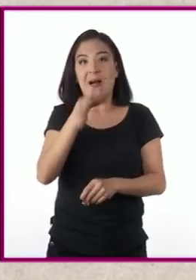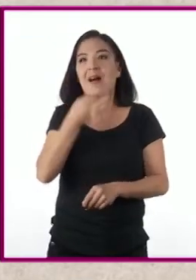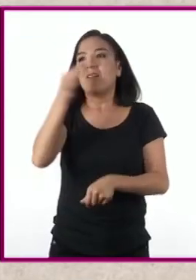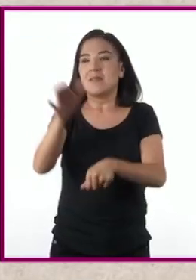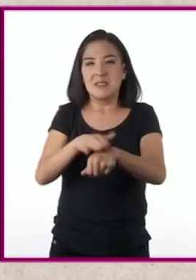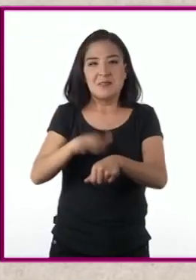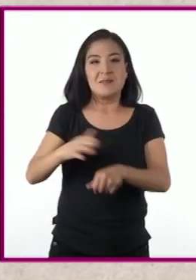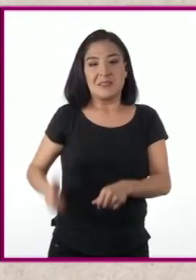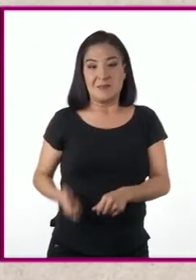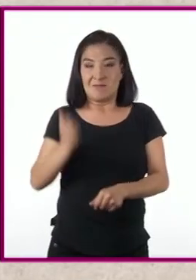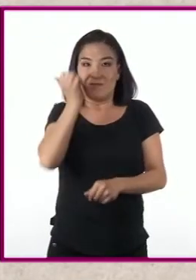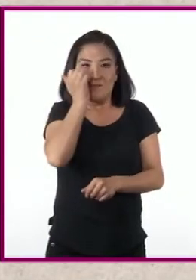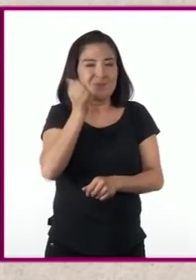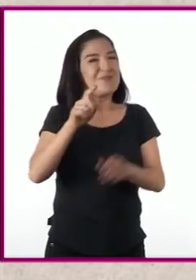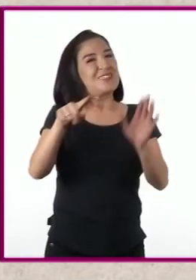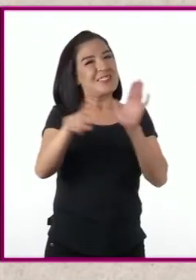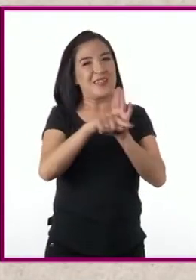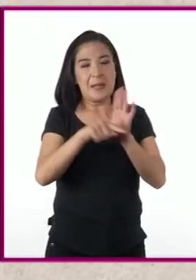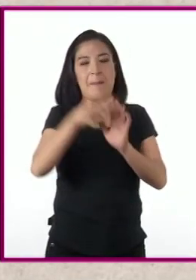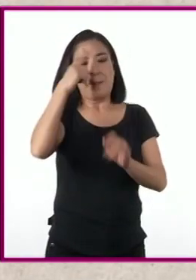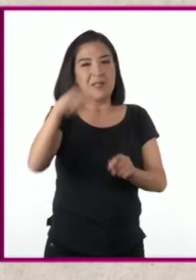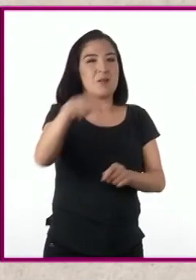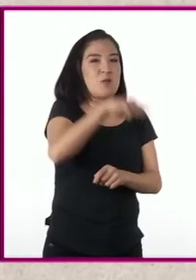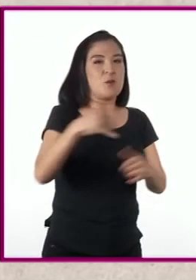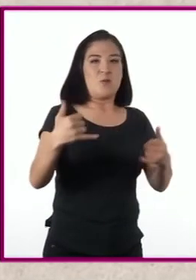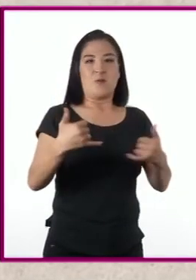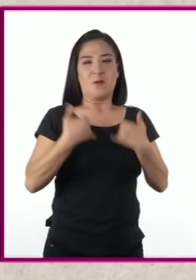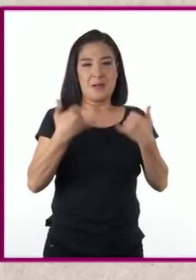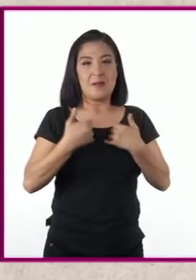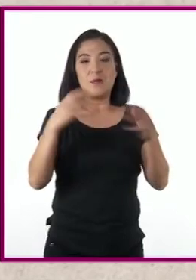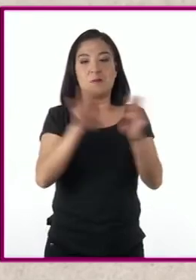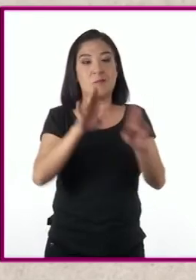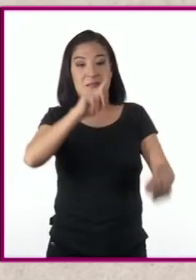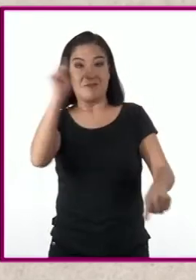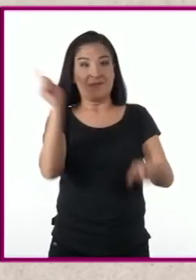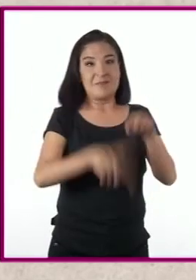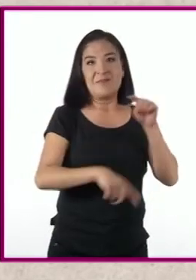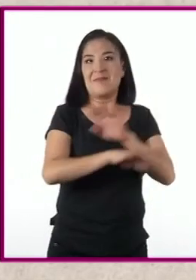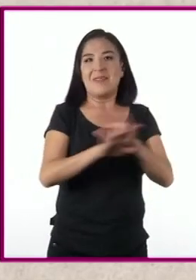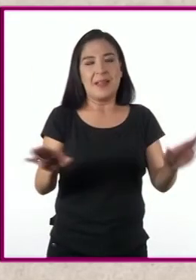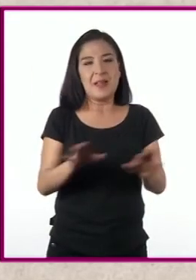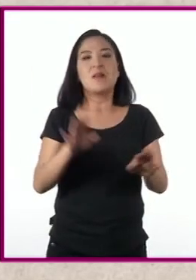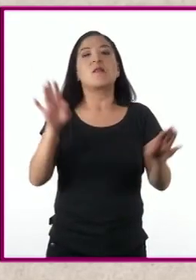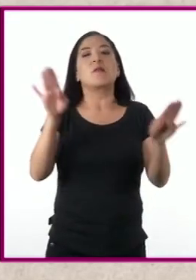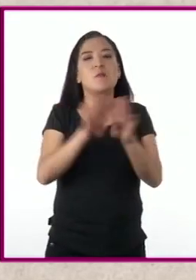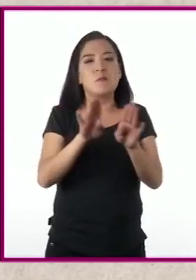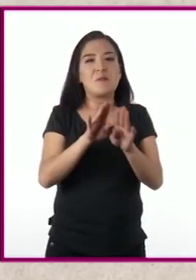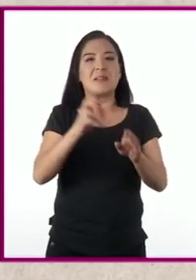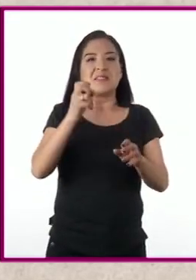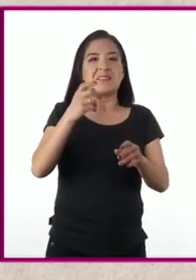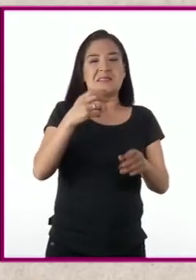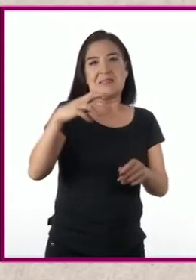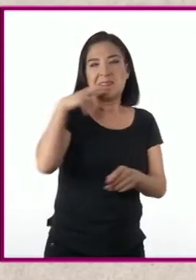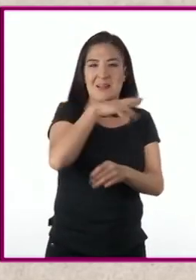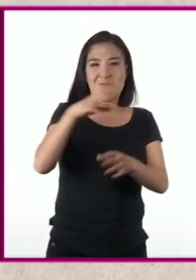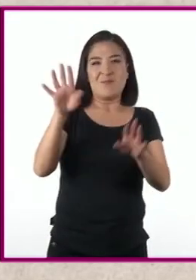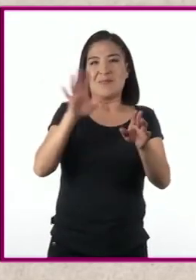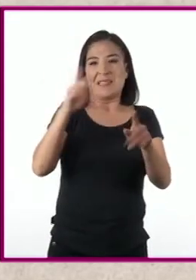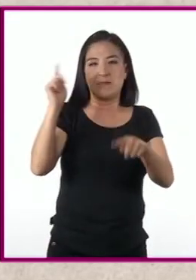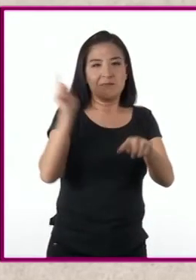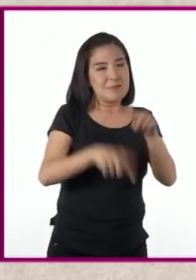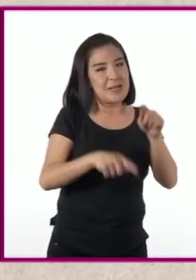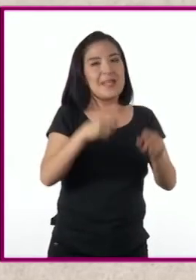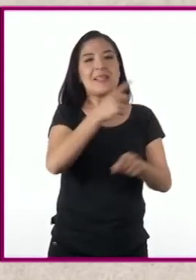por parte de los jóvenes si se elimina el dicho objeto de deseo, de forma muy abrupta, con objetos